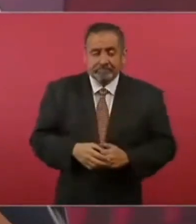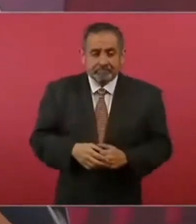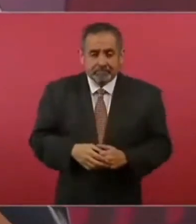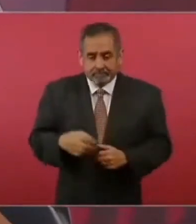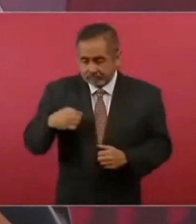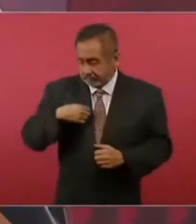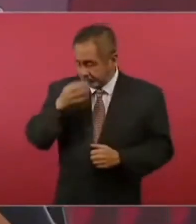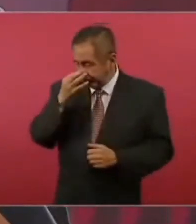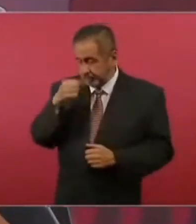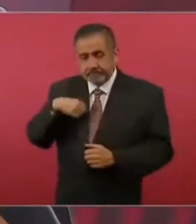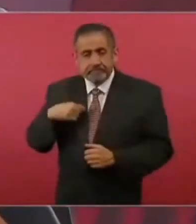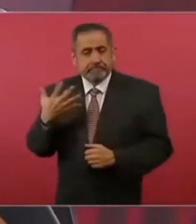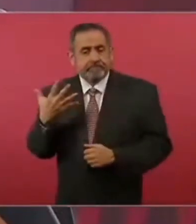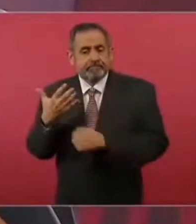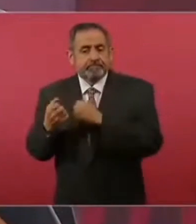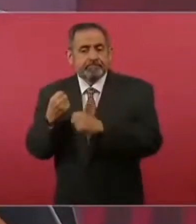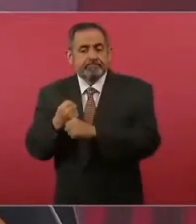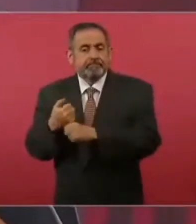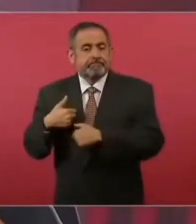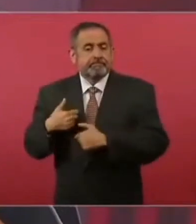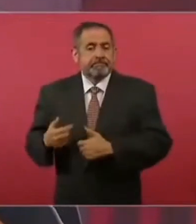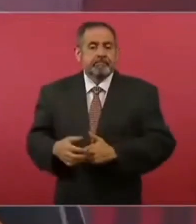Son 5 años apenas